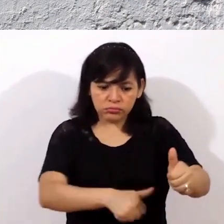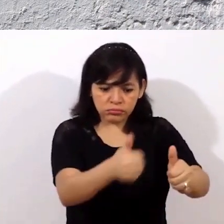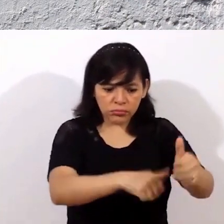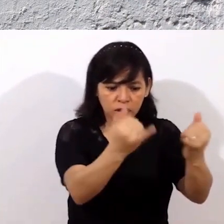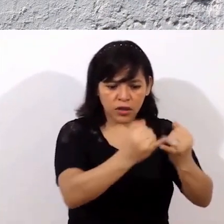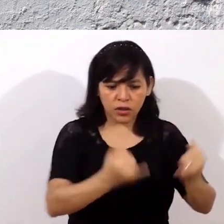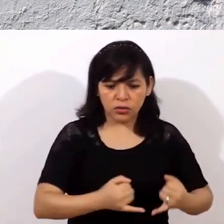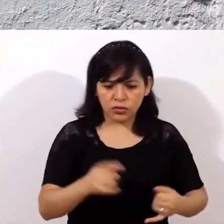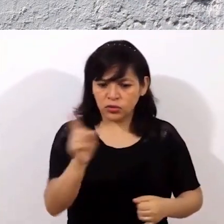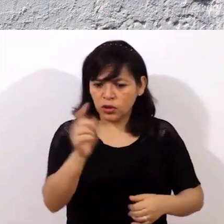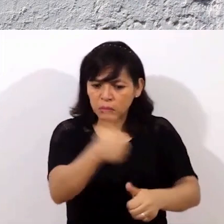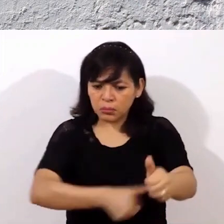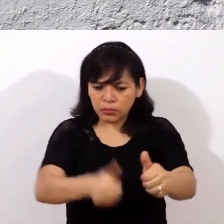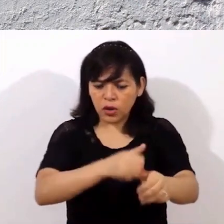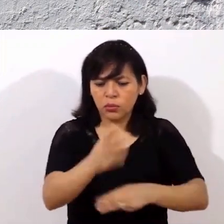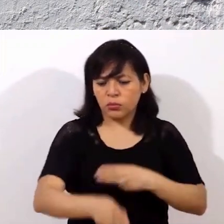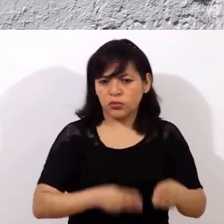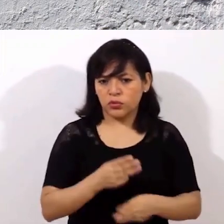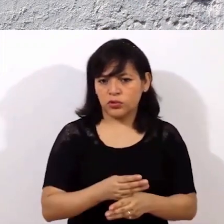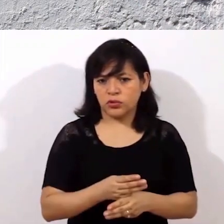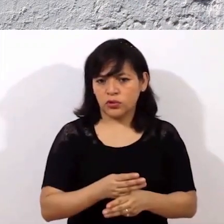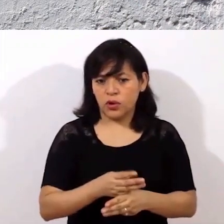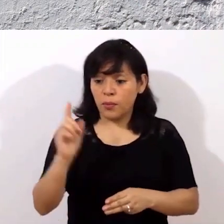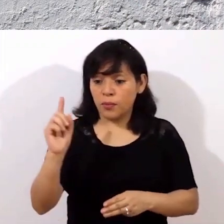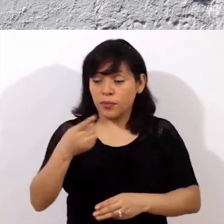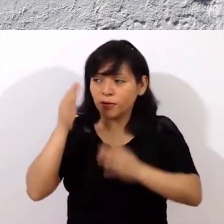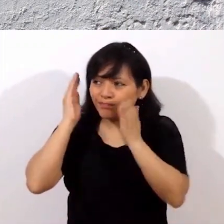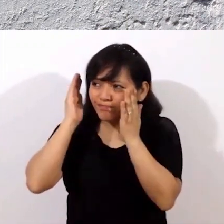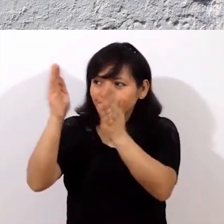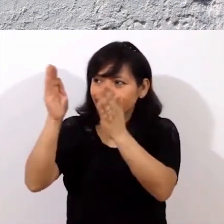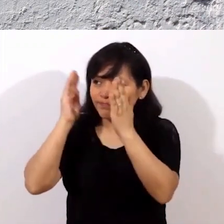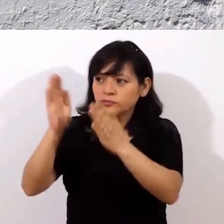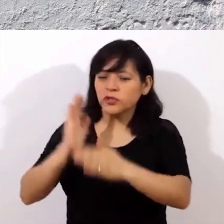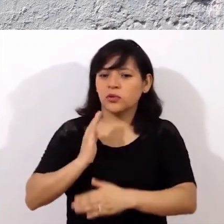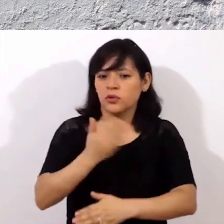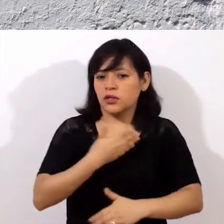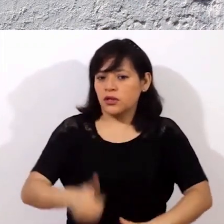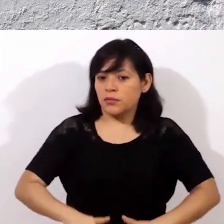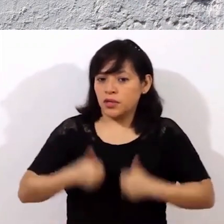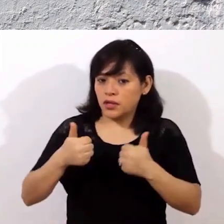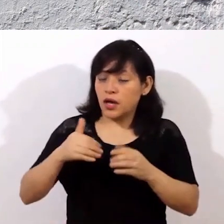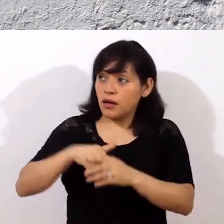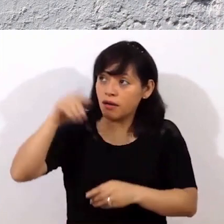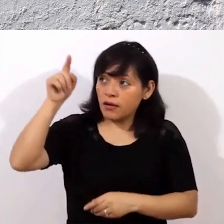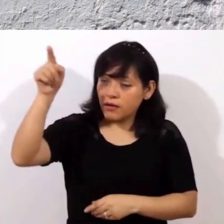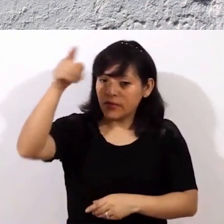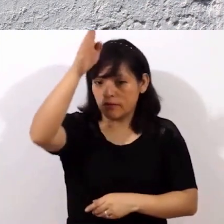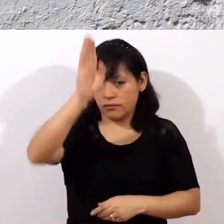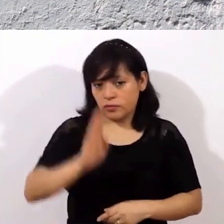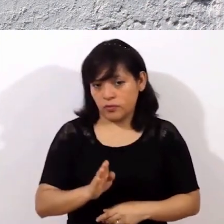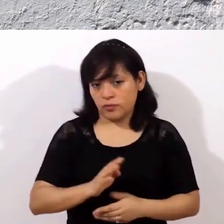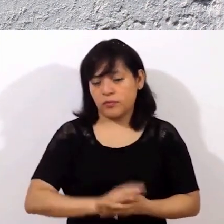visiones en la vida, tras otras ocupaciones, sino en primer lugar focalizando nuestra vida,